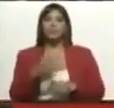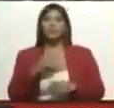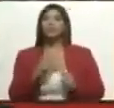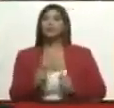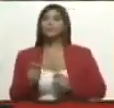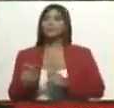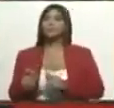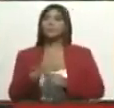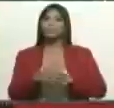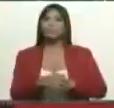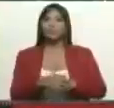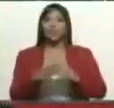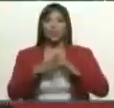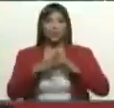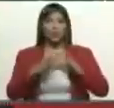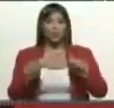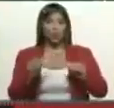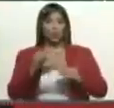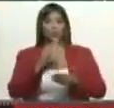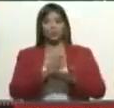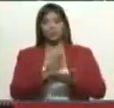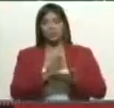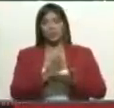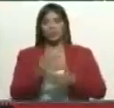asignado y que todos los días hacemos